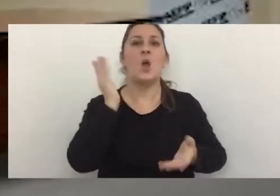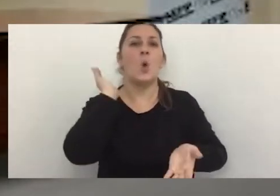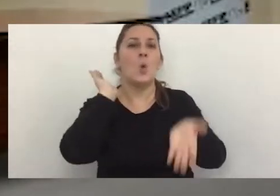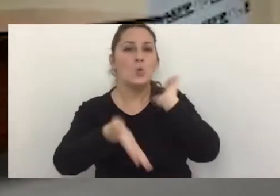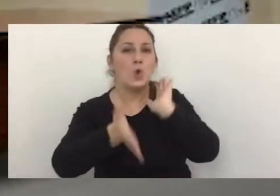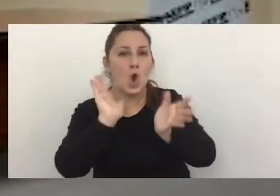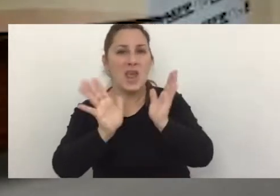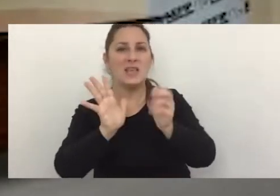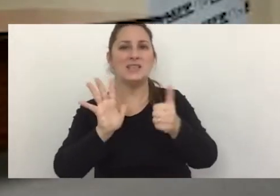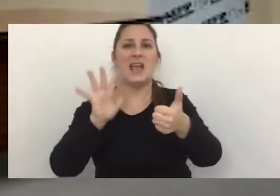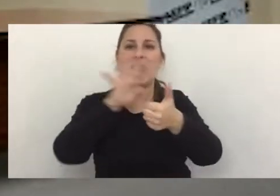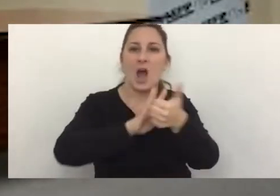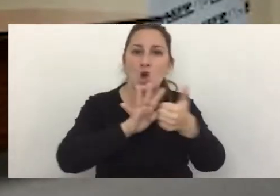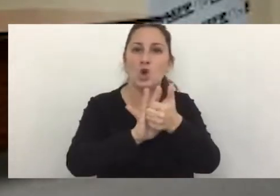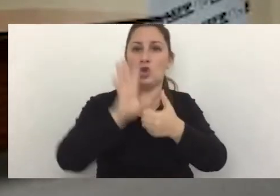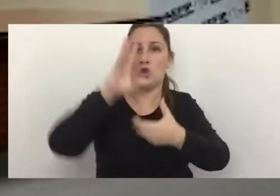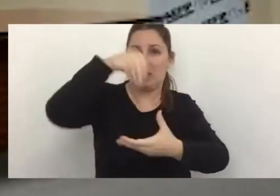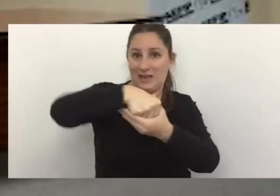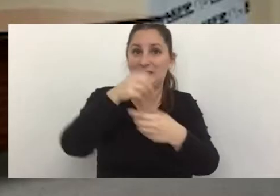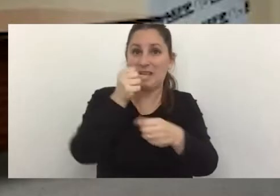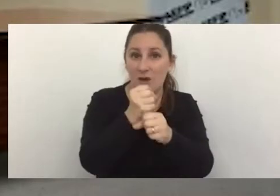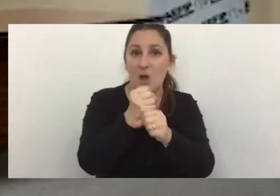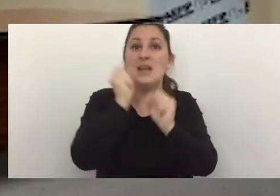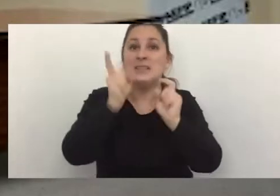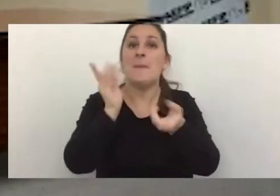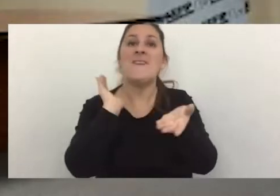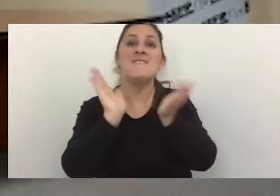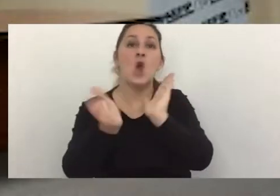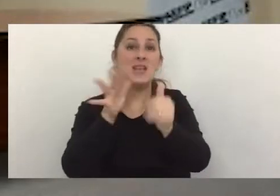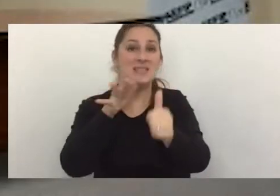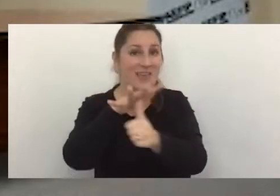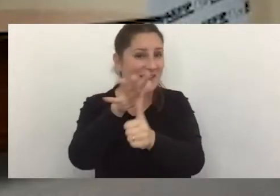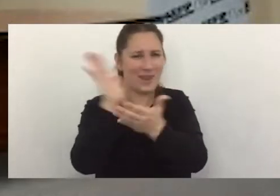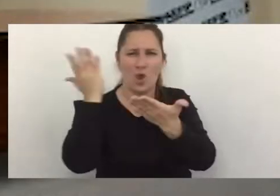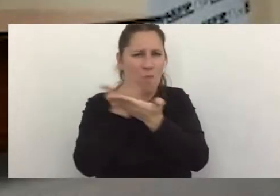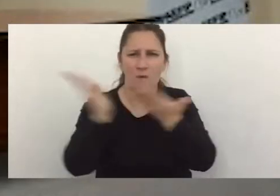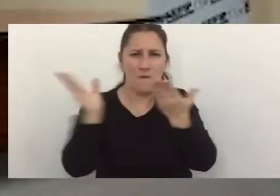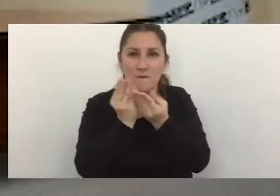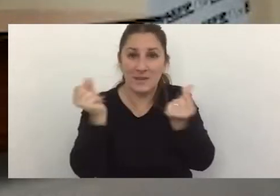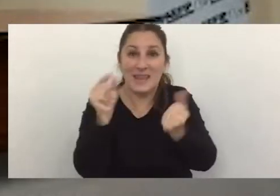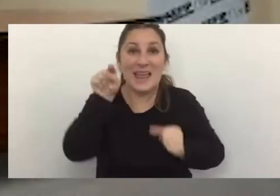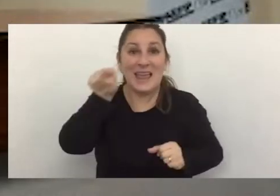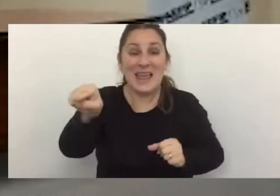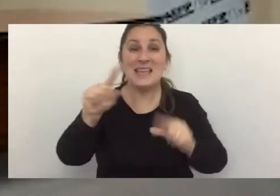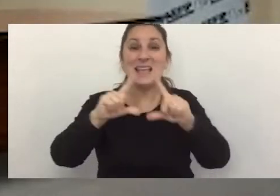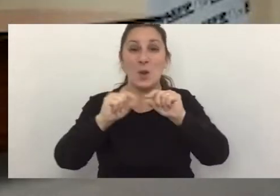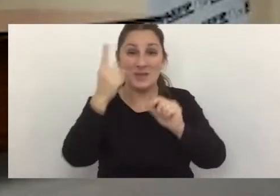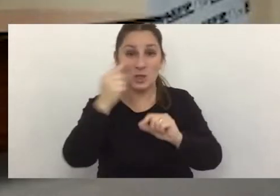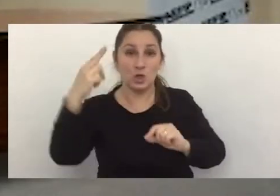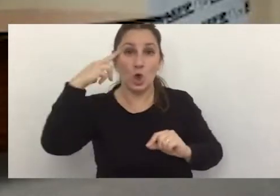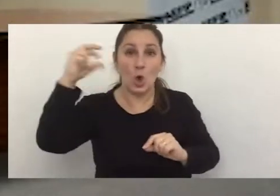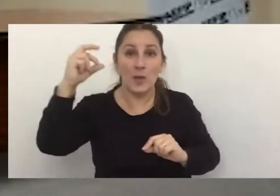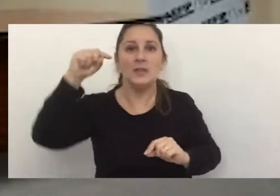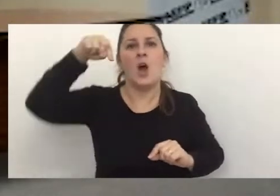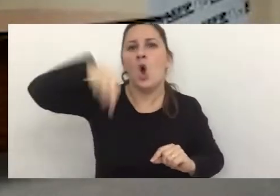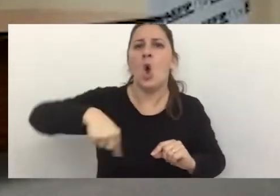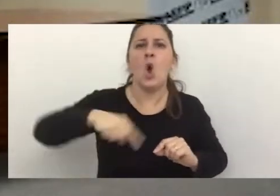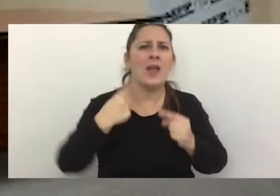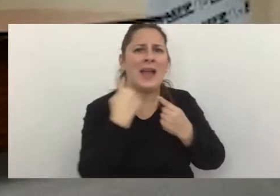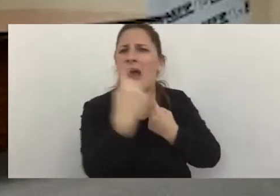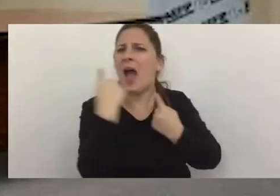en el mundo del trabajo, incluida la violencia de género, esa norma hoy es autoaplicativa y